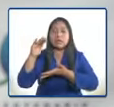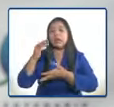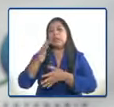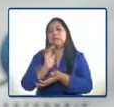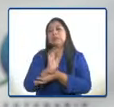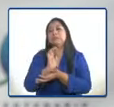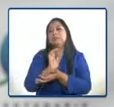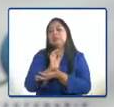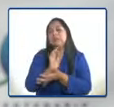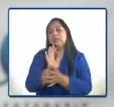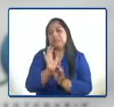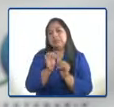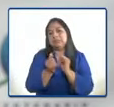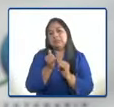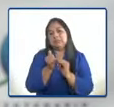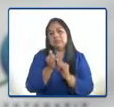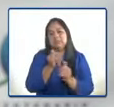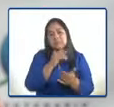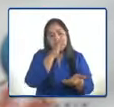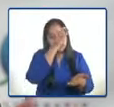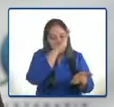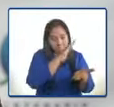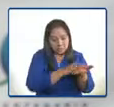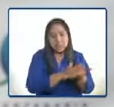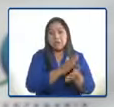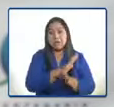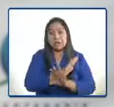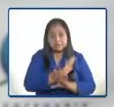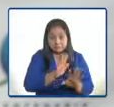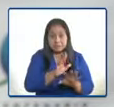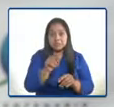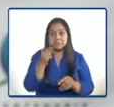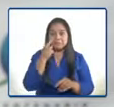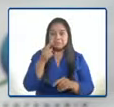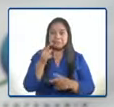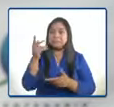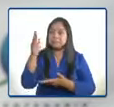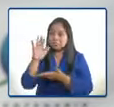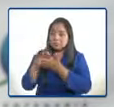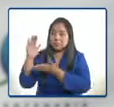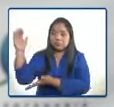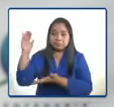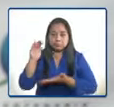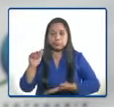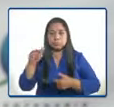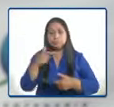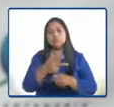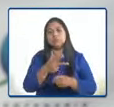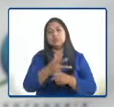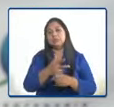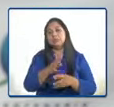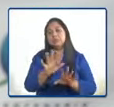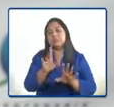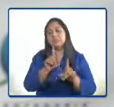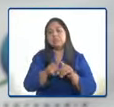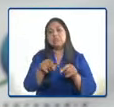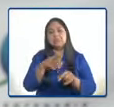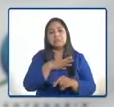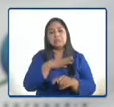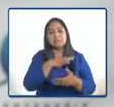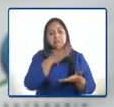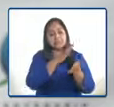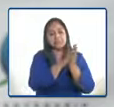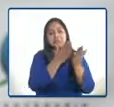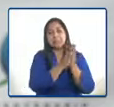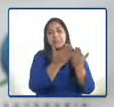cuando llegue el fin del contrato, ya vamos a tener las cartillas para poderlas tener con los guatemaltecos. Pero la noticia es que sí hay cartillas, que sí estamos